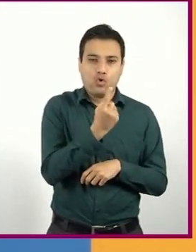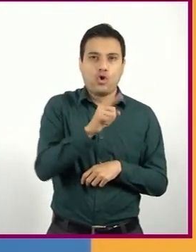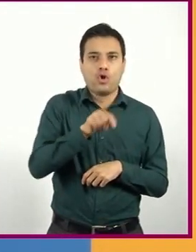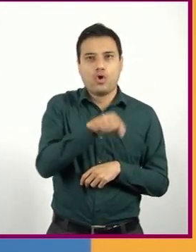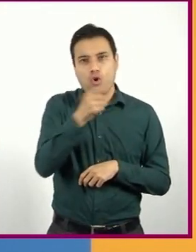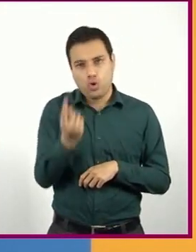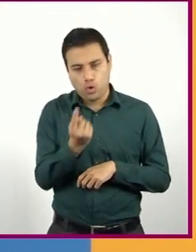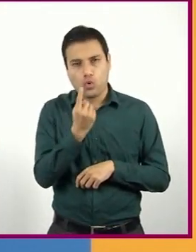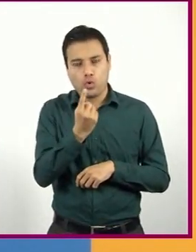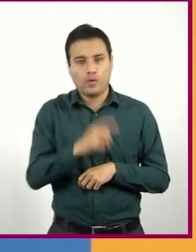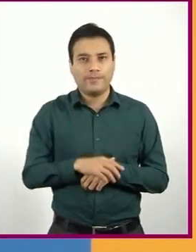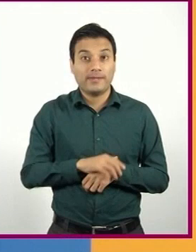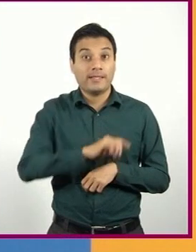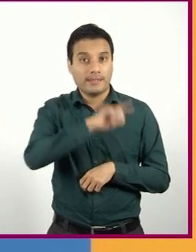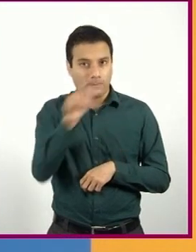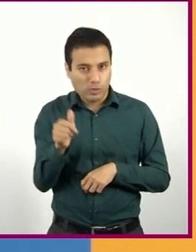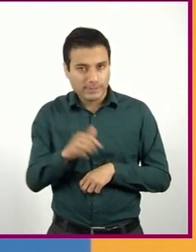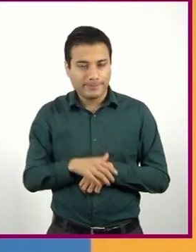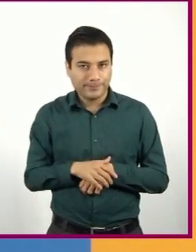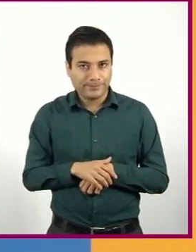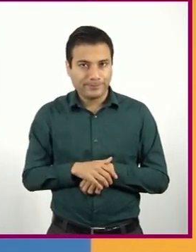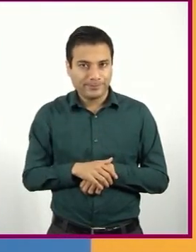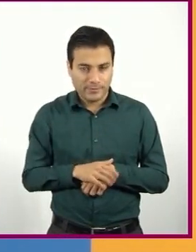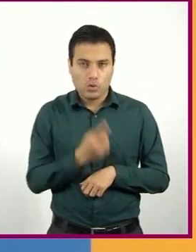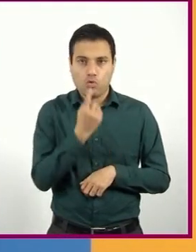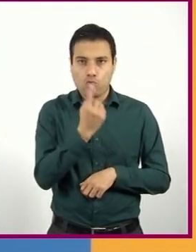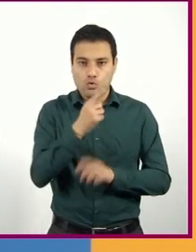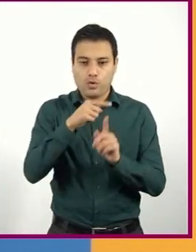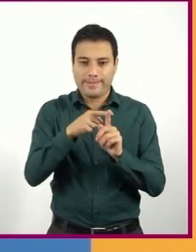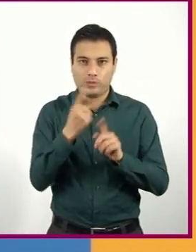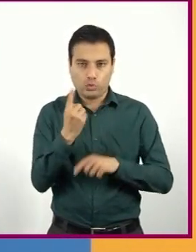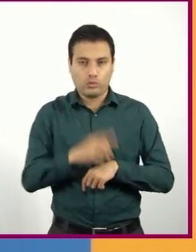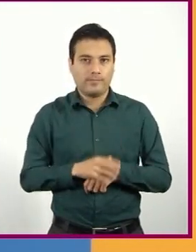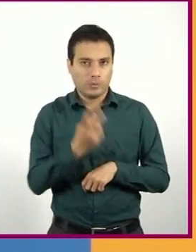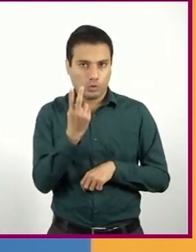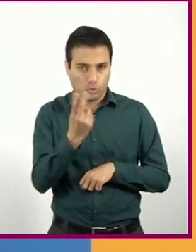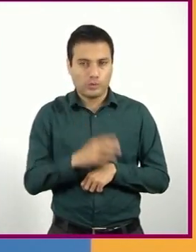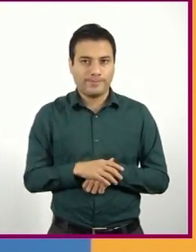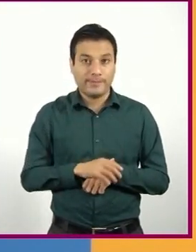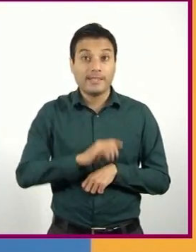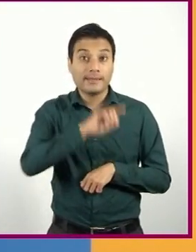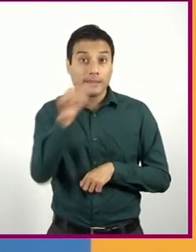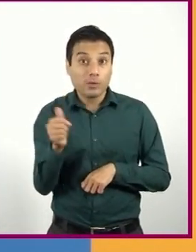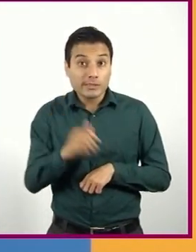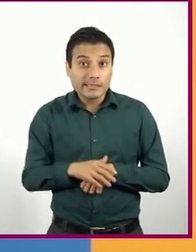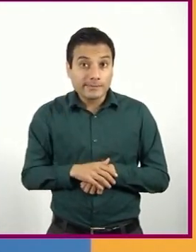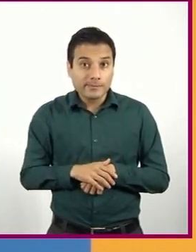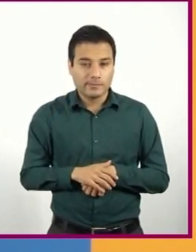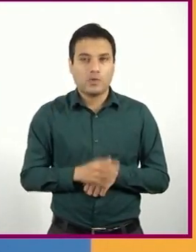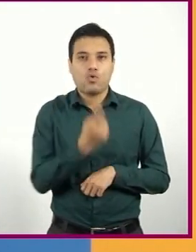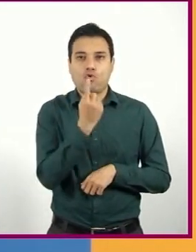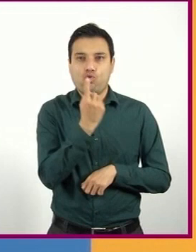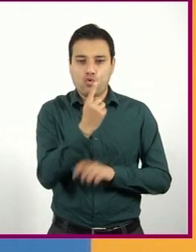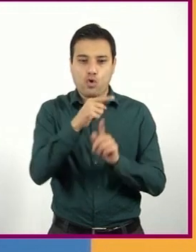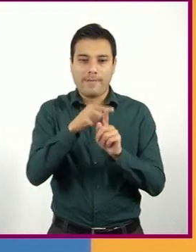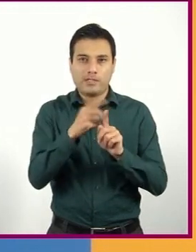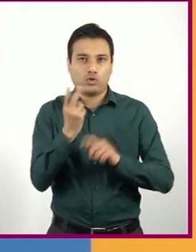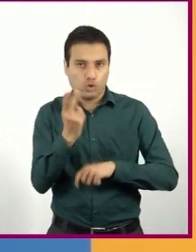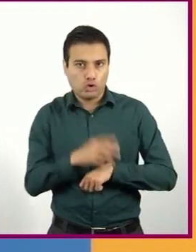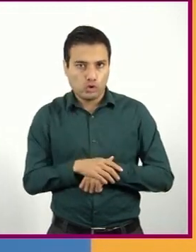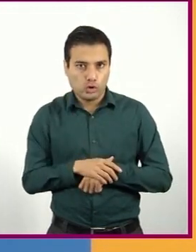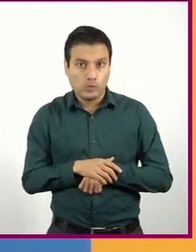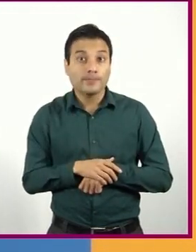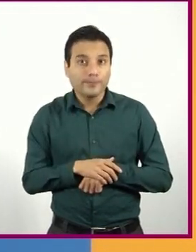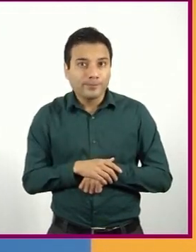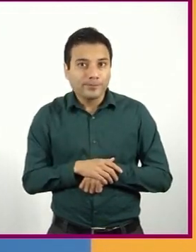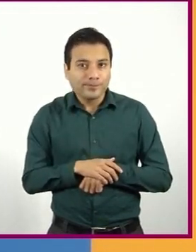último uno se obtiene al sumarlos, es decir, 1 más 1, 2. Y este al sumarlo con su antecesor, es decir, el